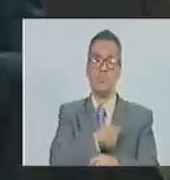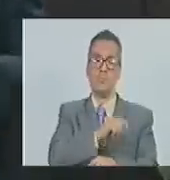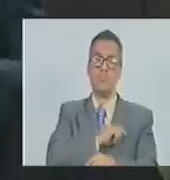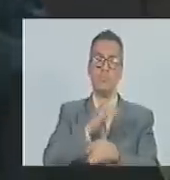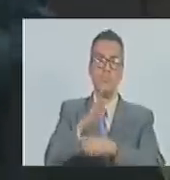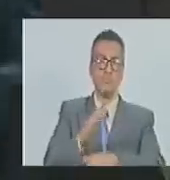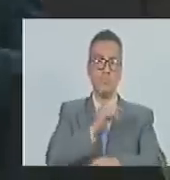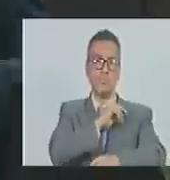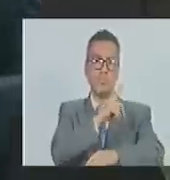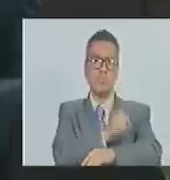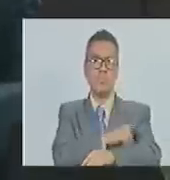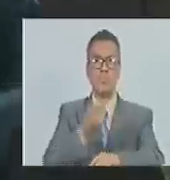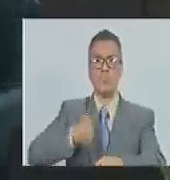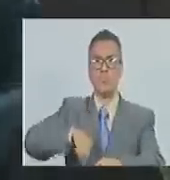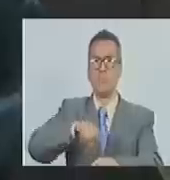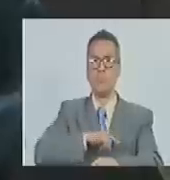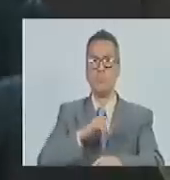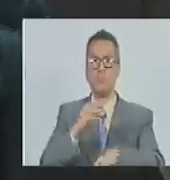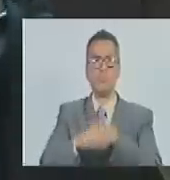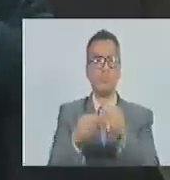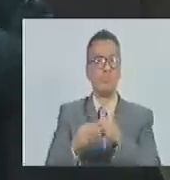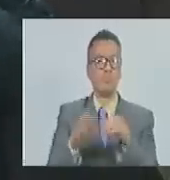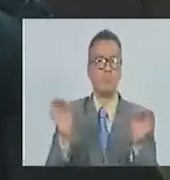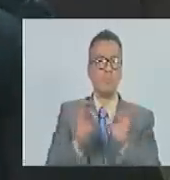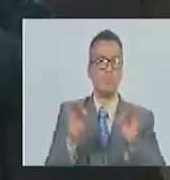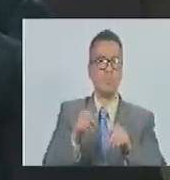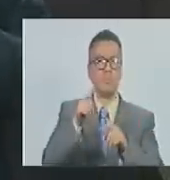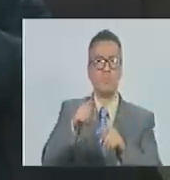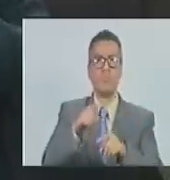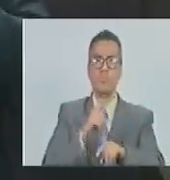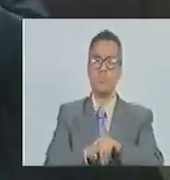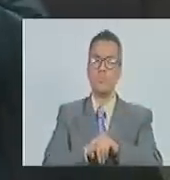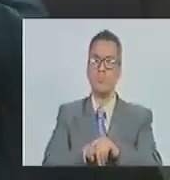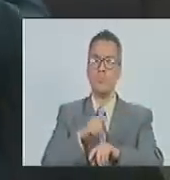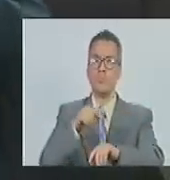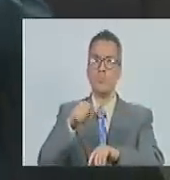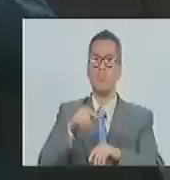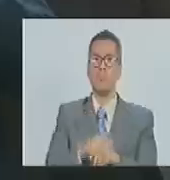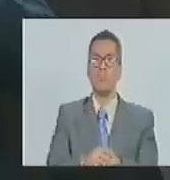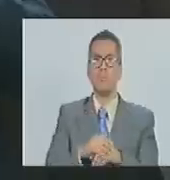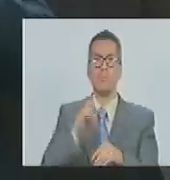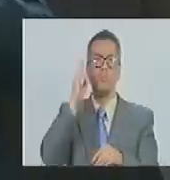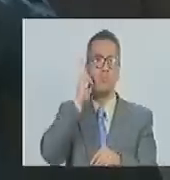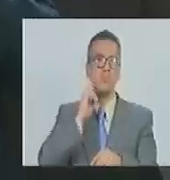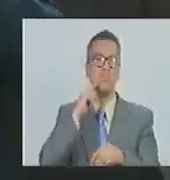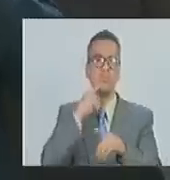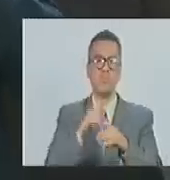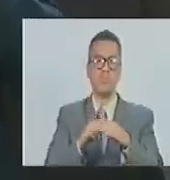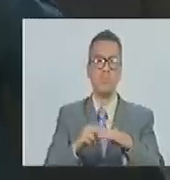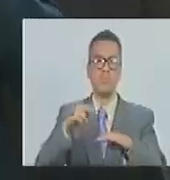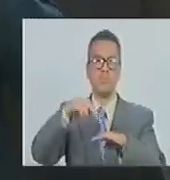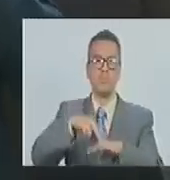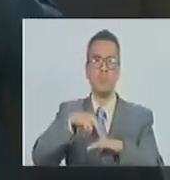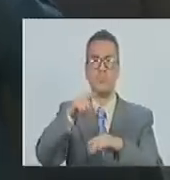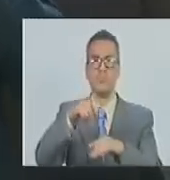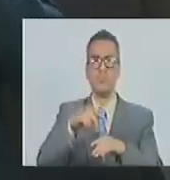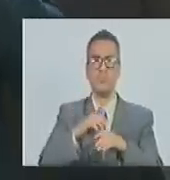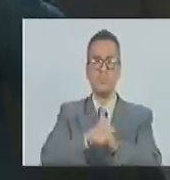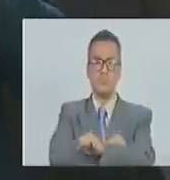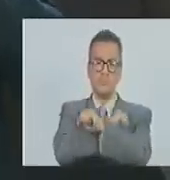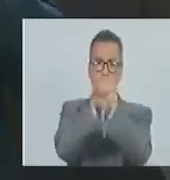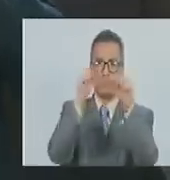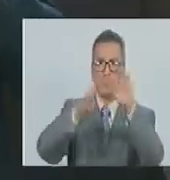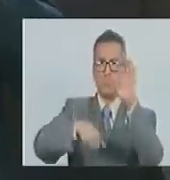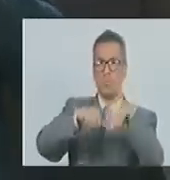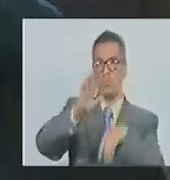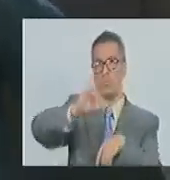muy fuertes y nosotros no hacemos nada. Ante esa circunstancia, Bolívar pernota y arranca la mañana del 15